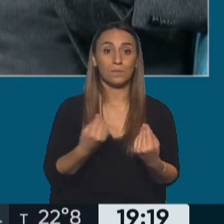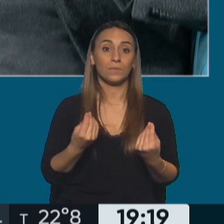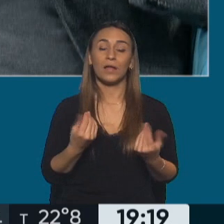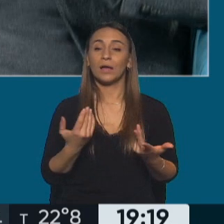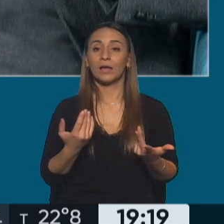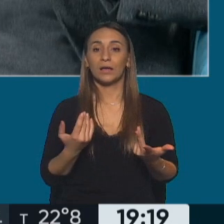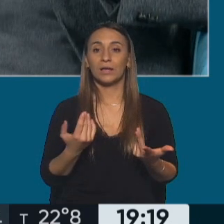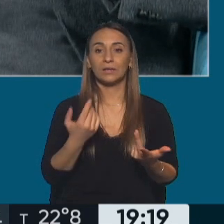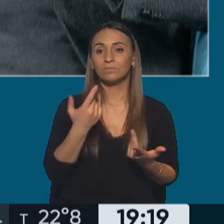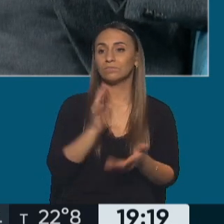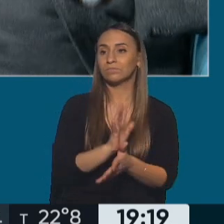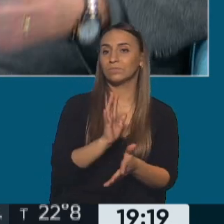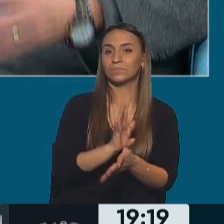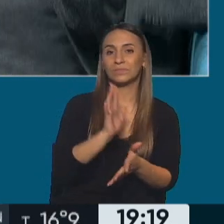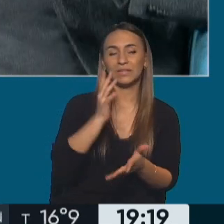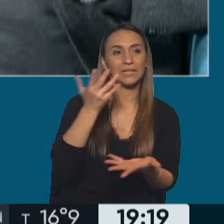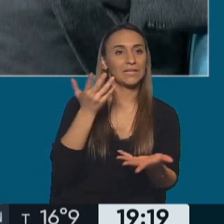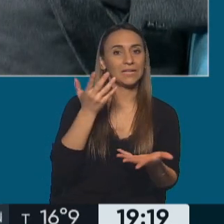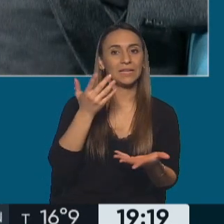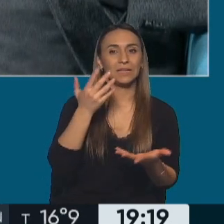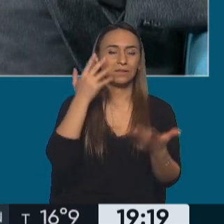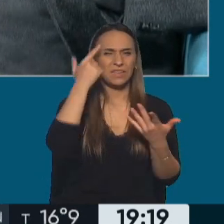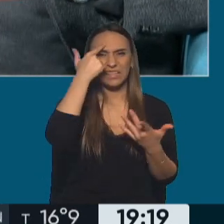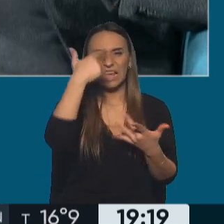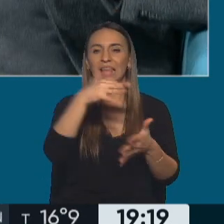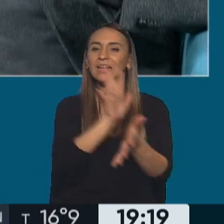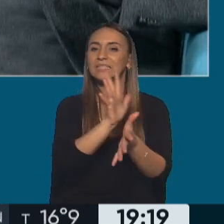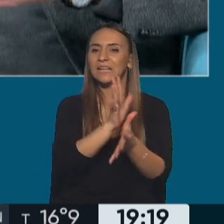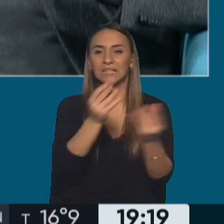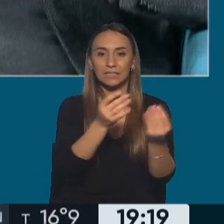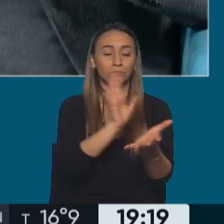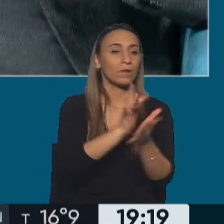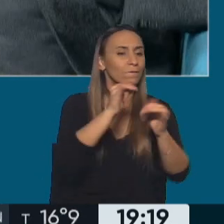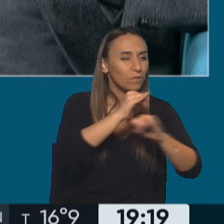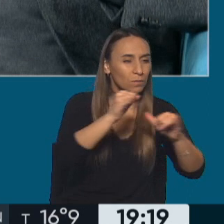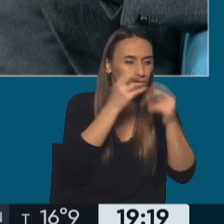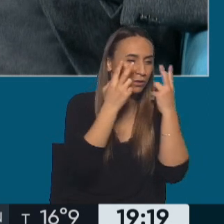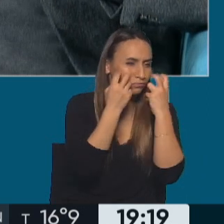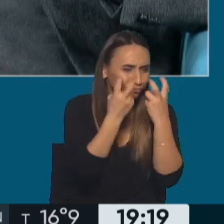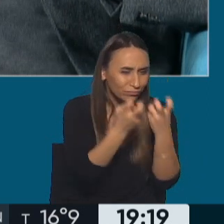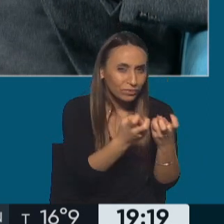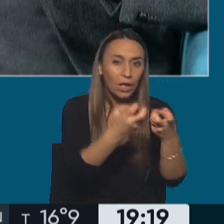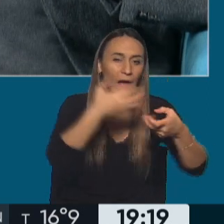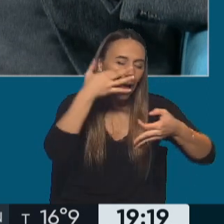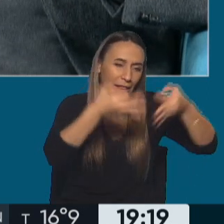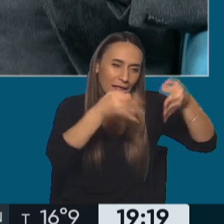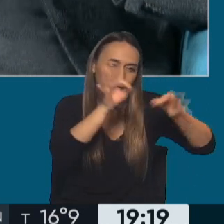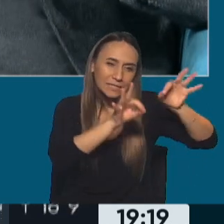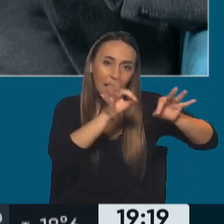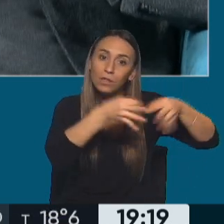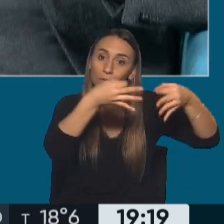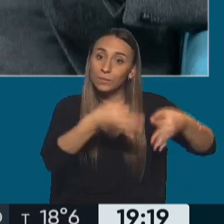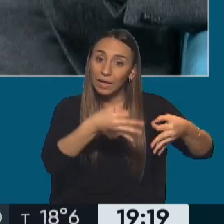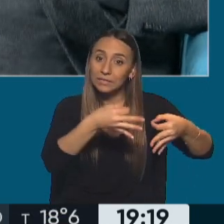inteligencia qué es información calificada y analizada que es que